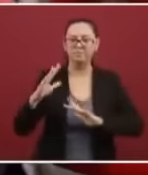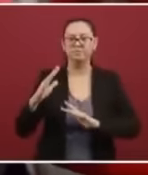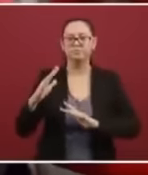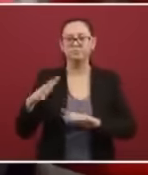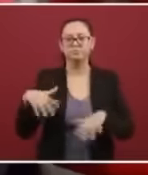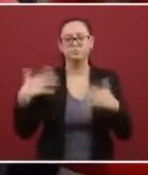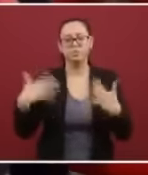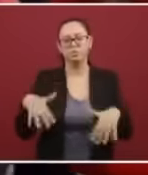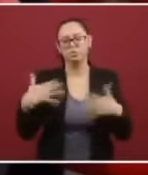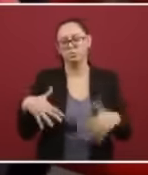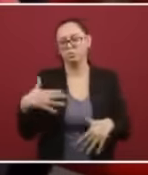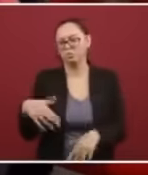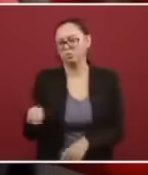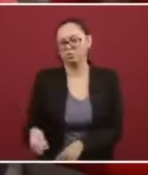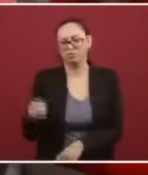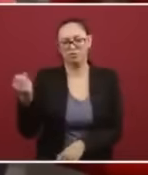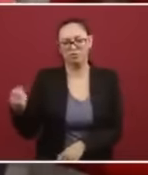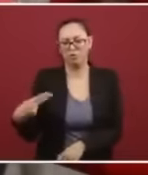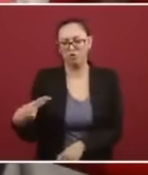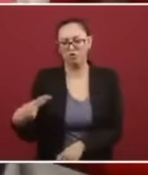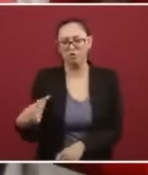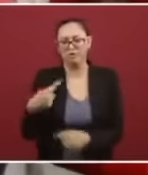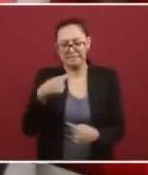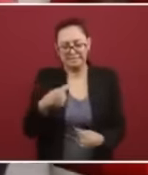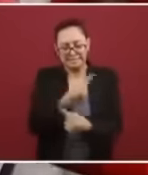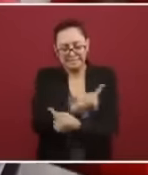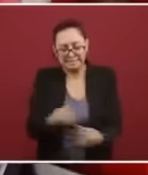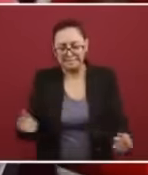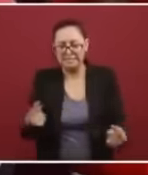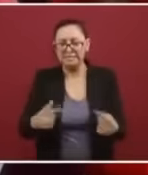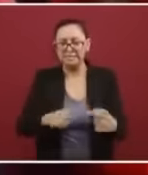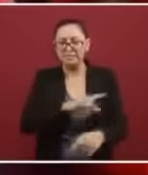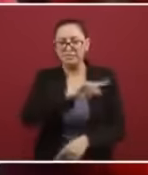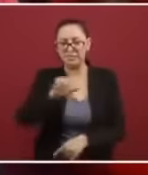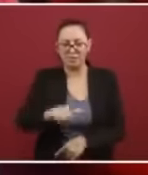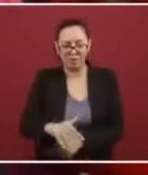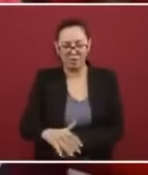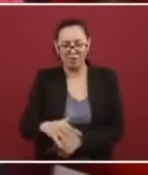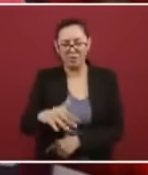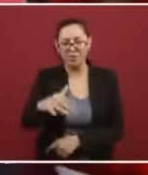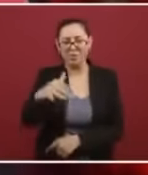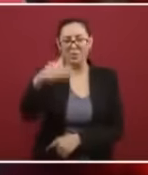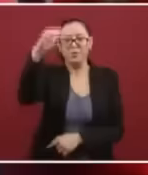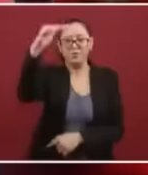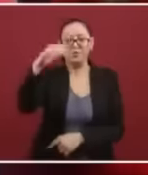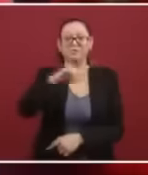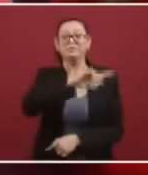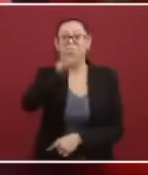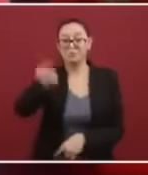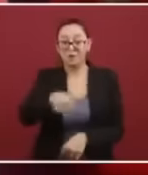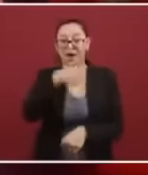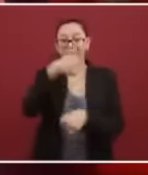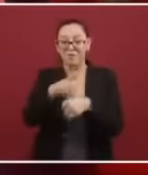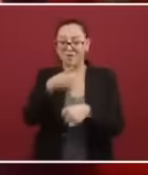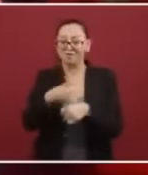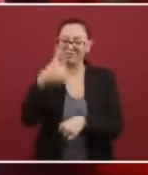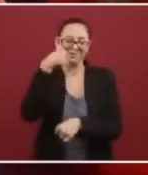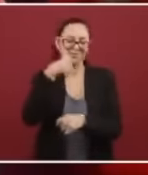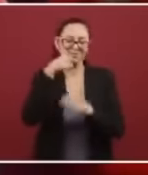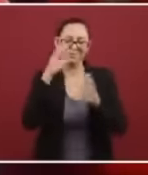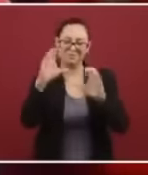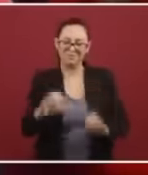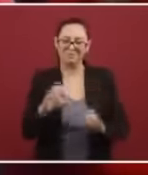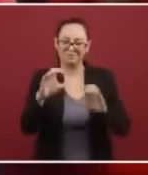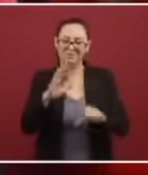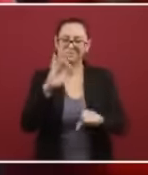una fortuna. Y a esos pequeñitos que se vuelven luego grandes y después seremos abuelos, cuidarlos siempre y protegerlos